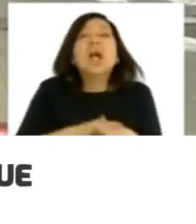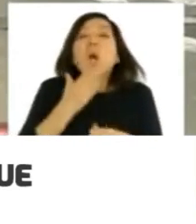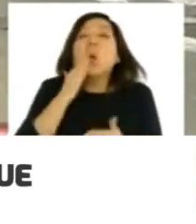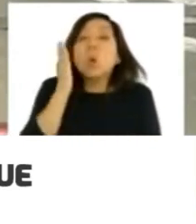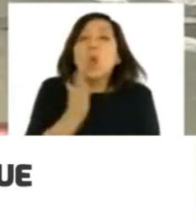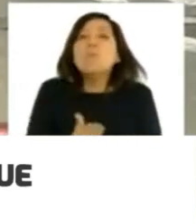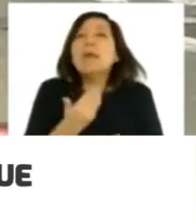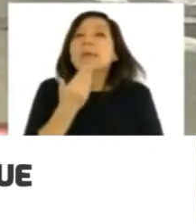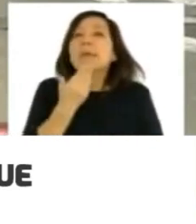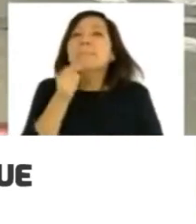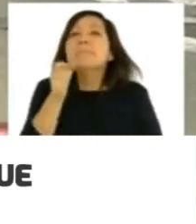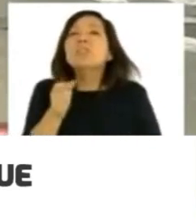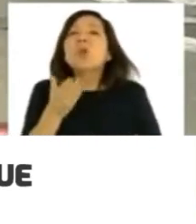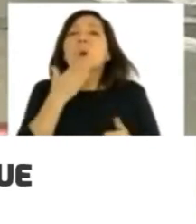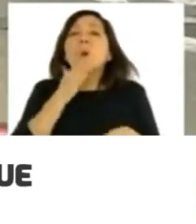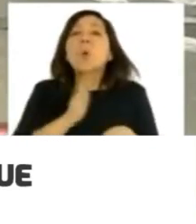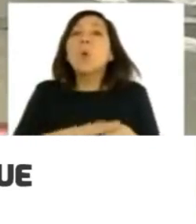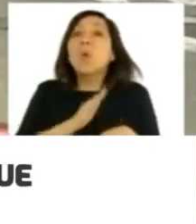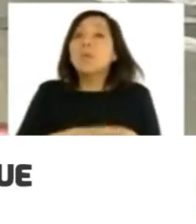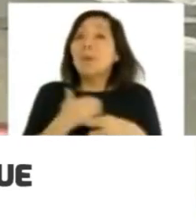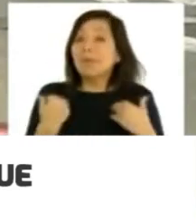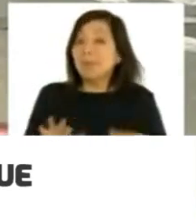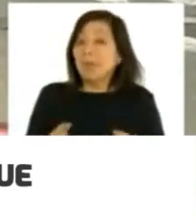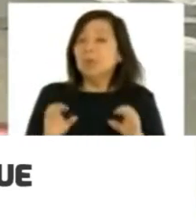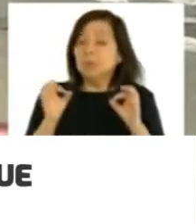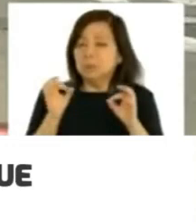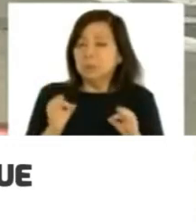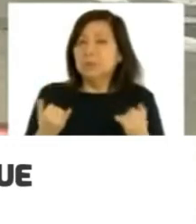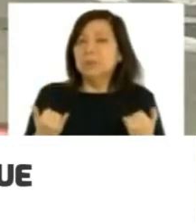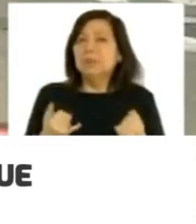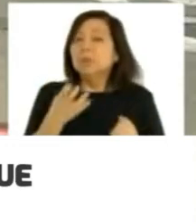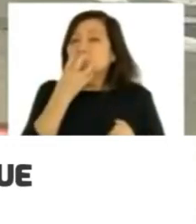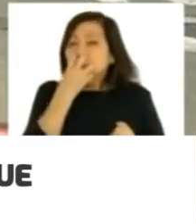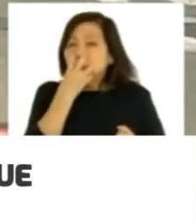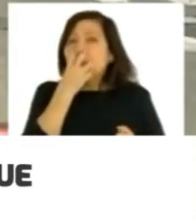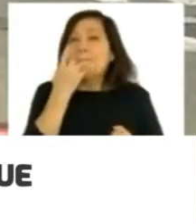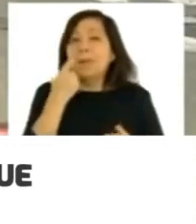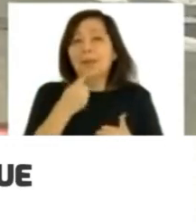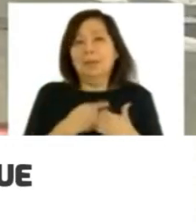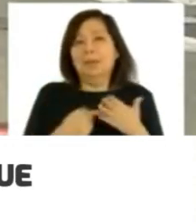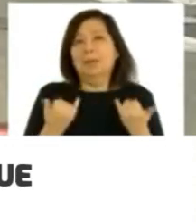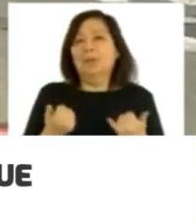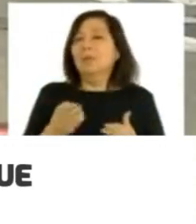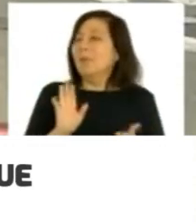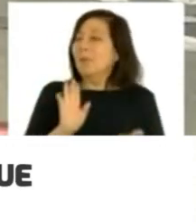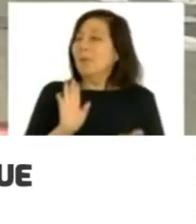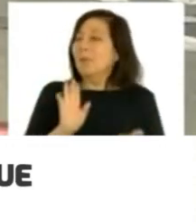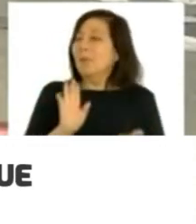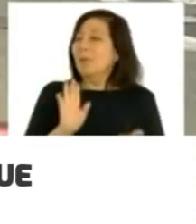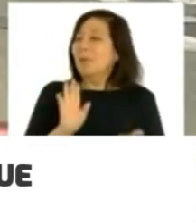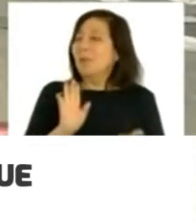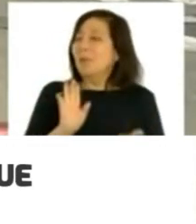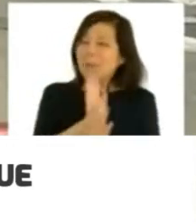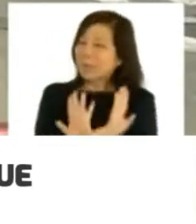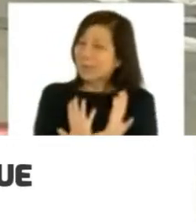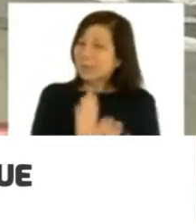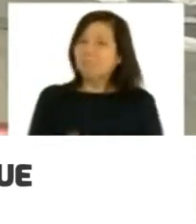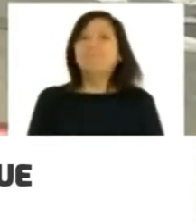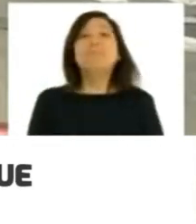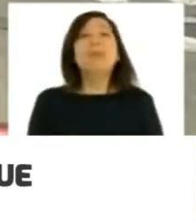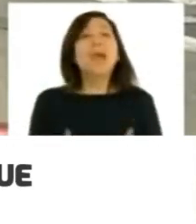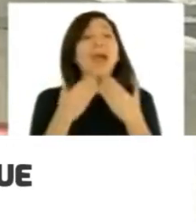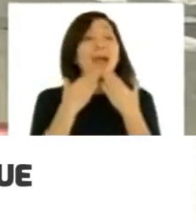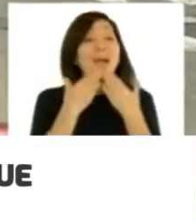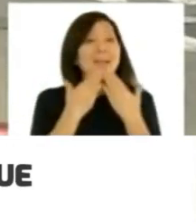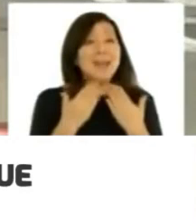debido, pero lo más importante es que ya se está asegurando el oxígeno para evitar que esto vuelva a salir. Bien, señores,